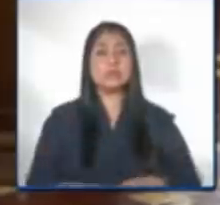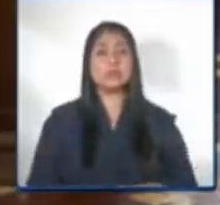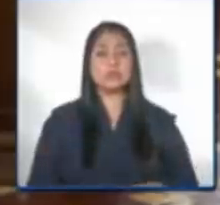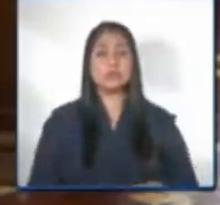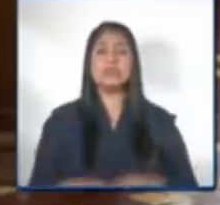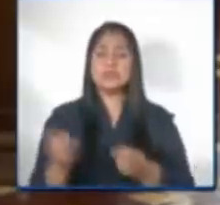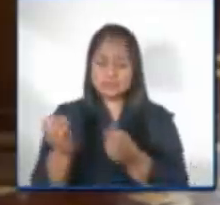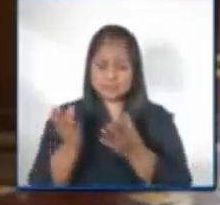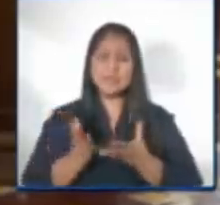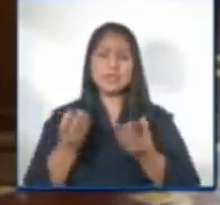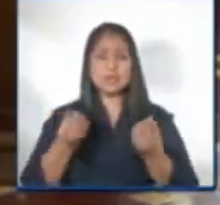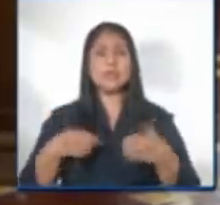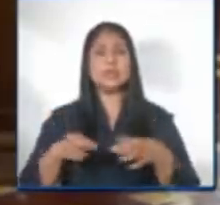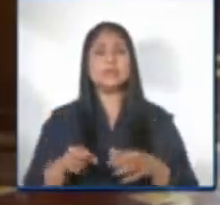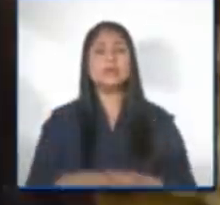démonos una oportunidad.